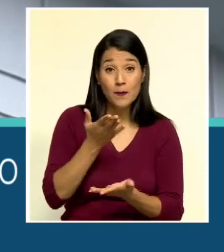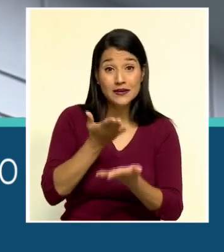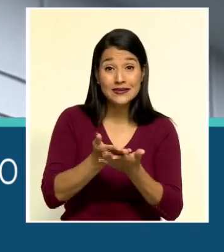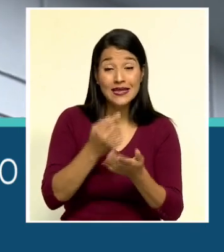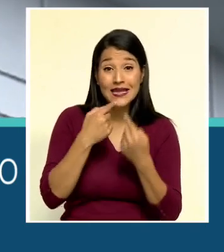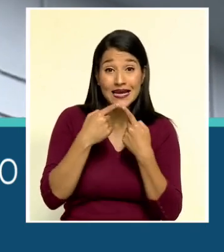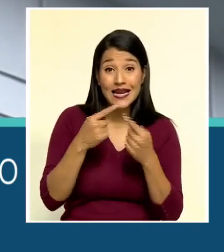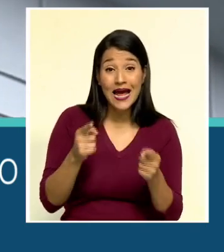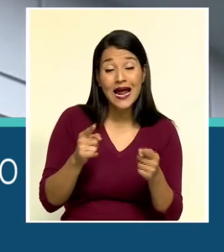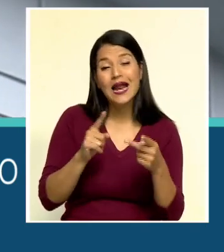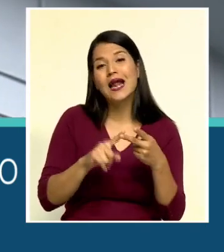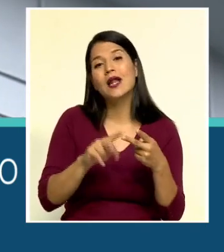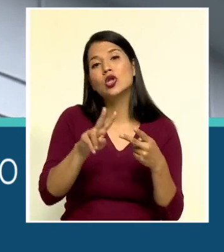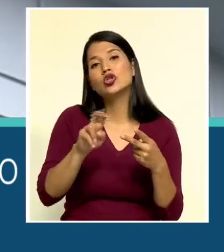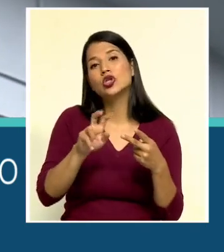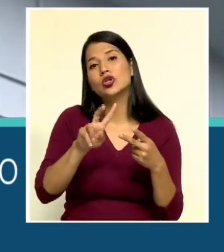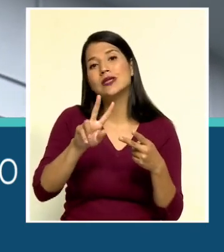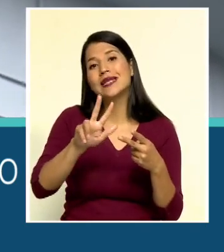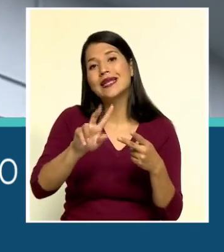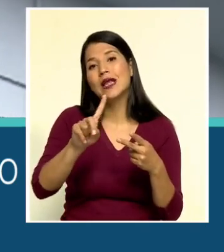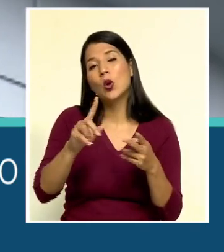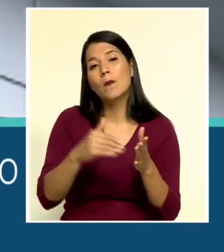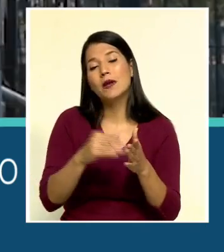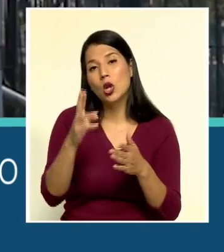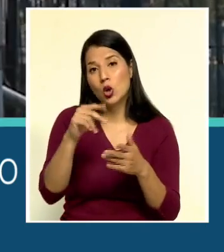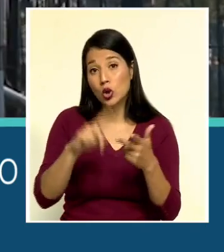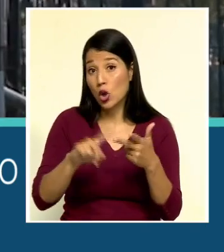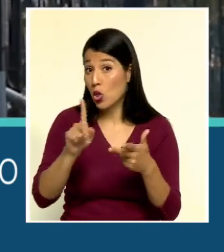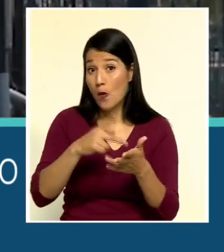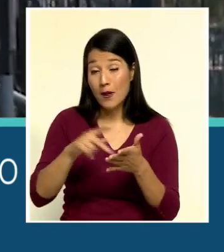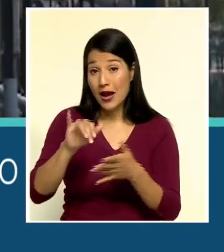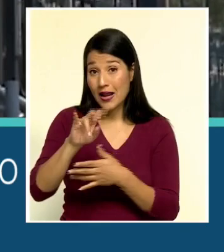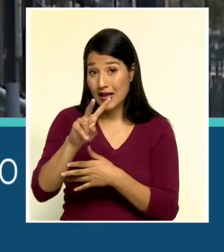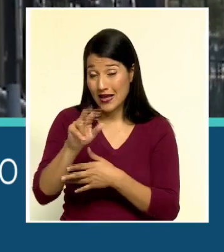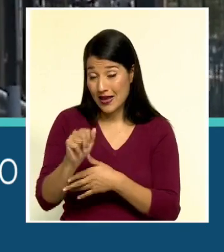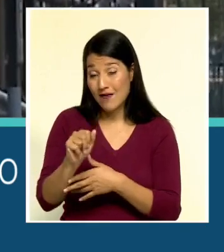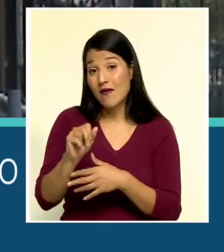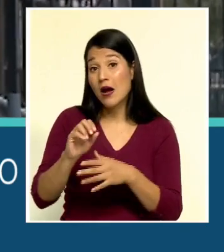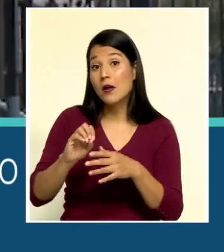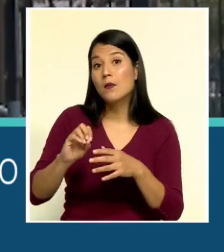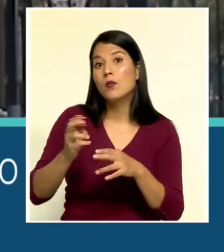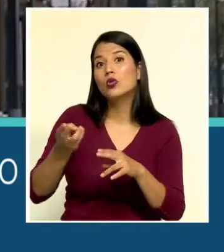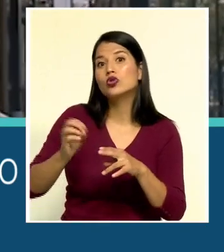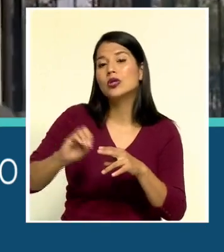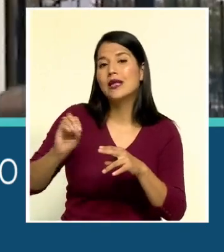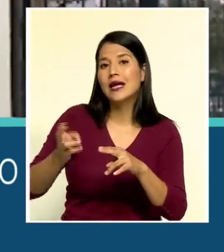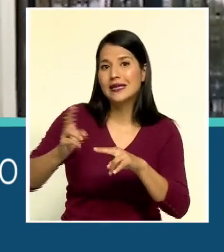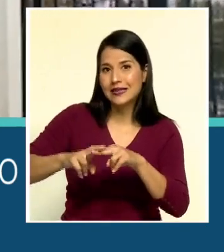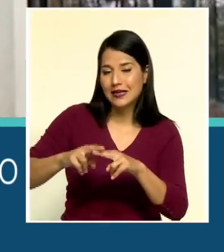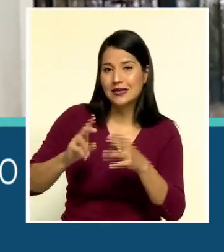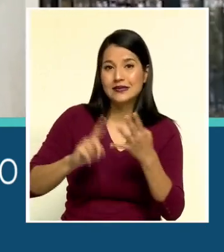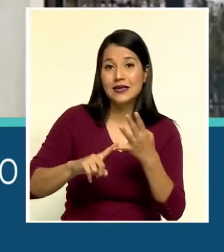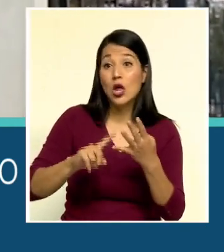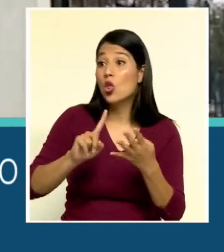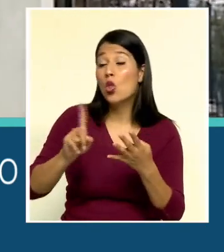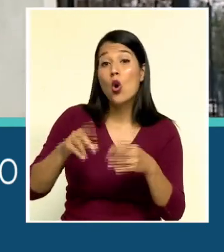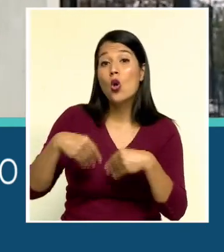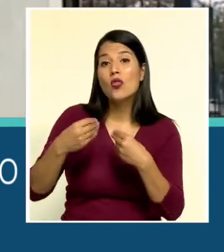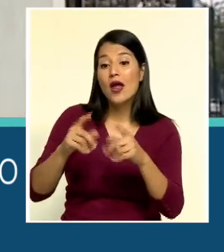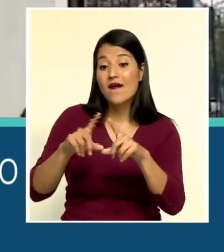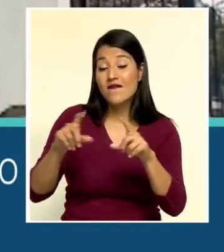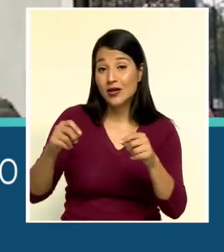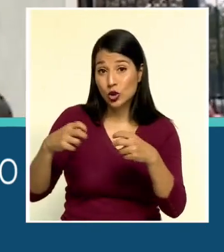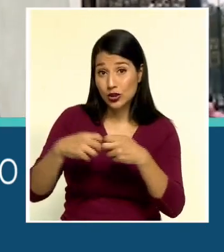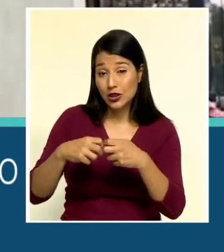declaración, 231,000 colones. Por no pagar el IVA, corren intereses según el monto. Por no emitir la factura electrónica,